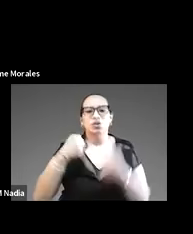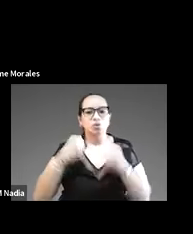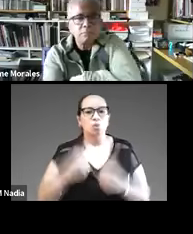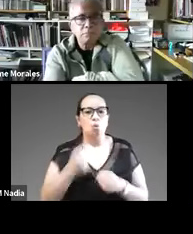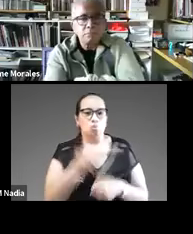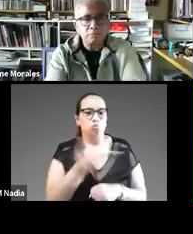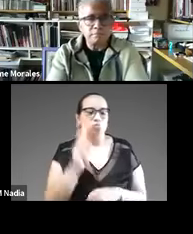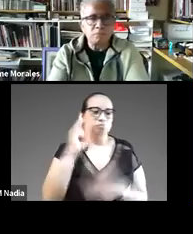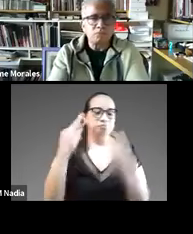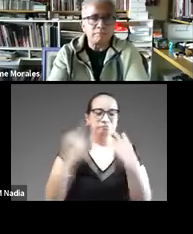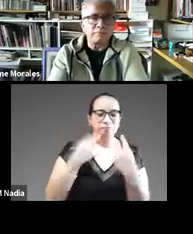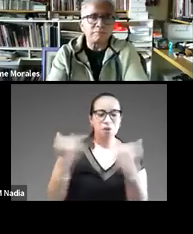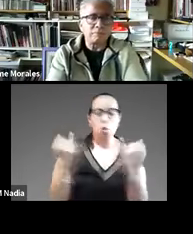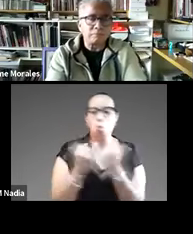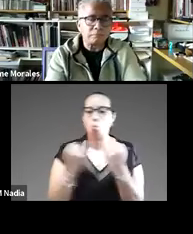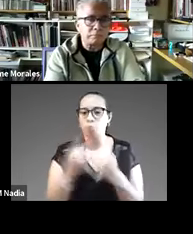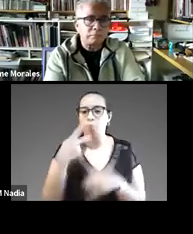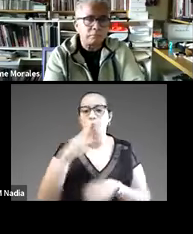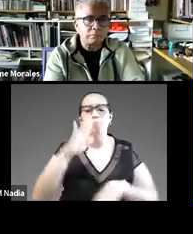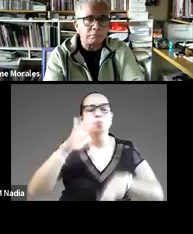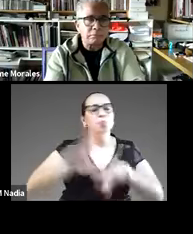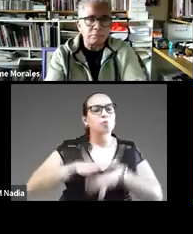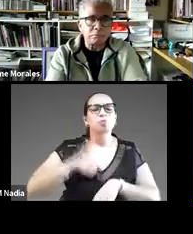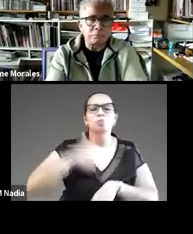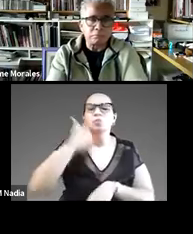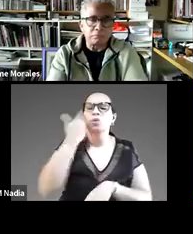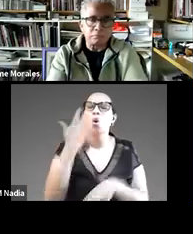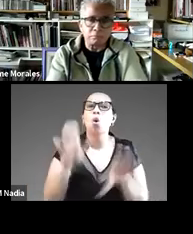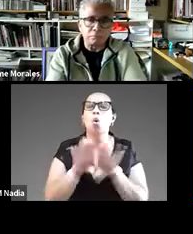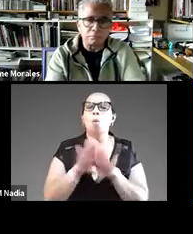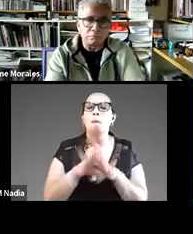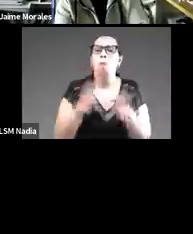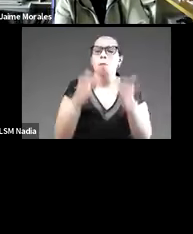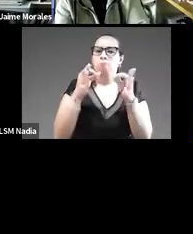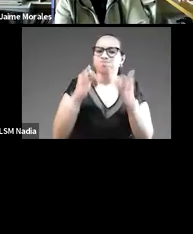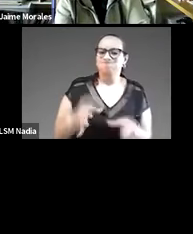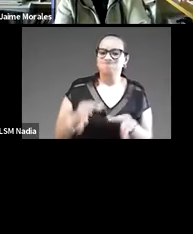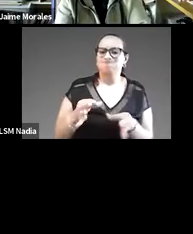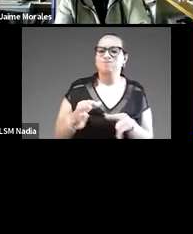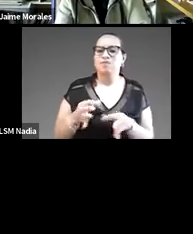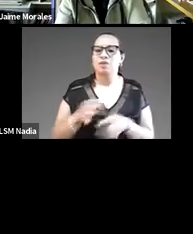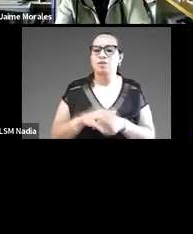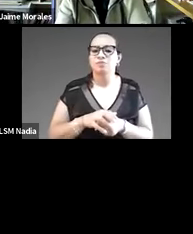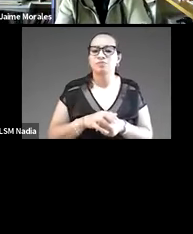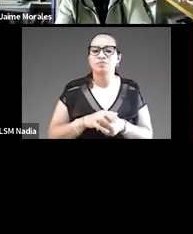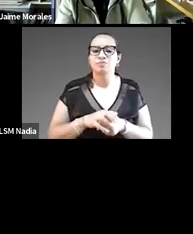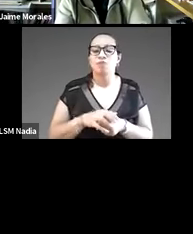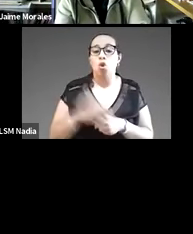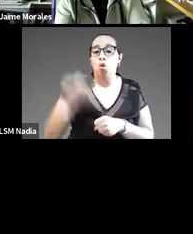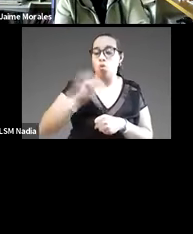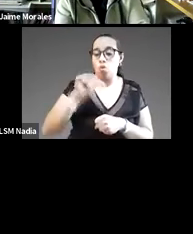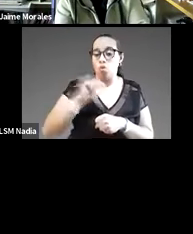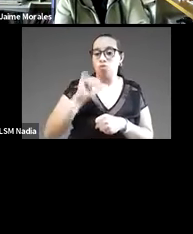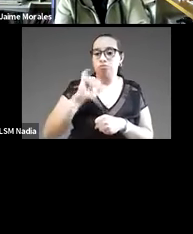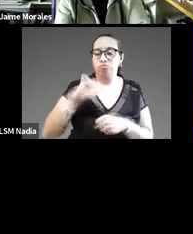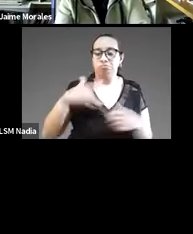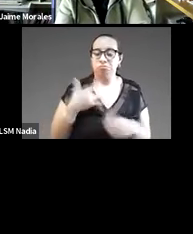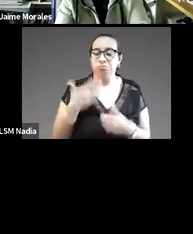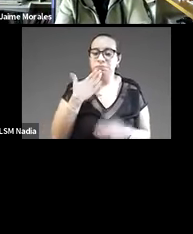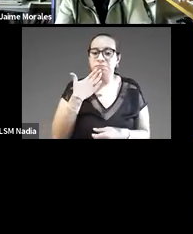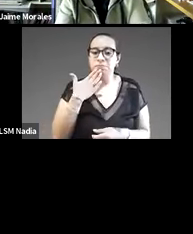también, pero sobre todo me gustaría como reafirmar que por lo menos el día de hoy sí me quedo